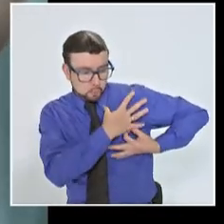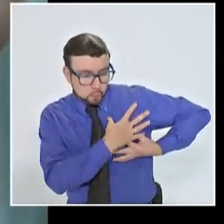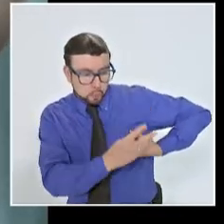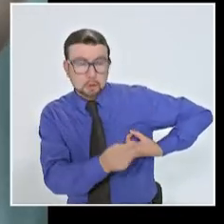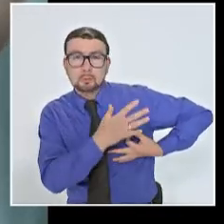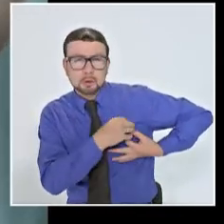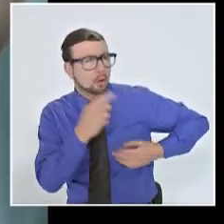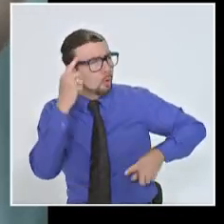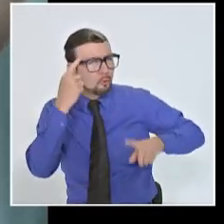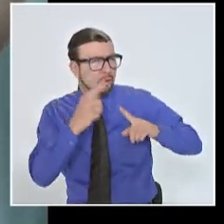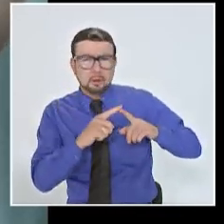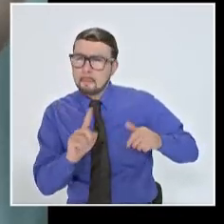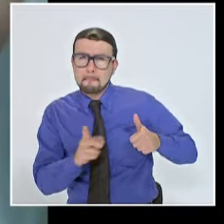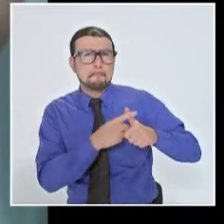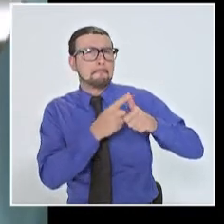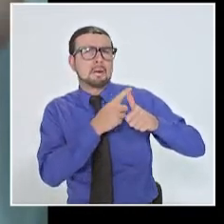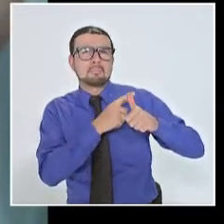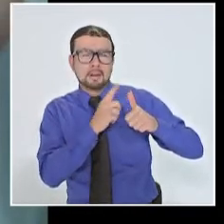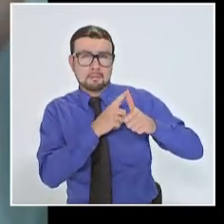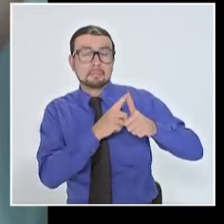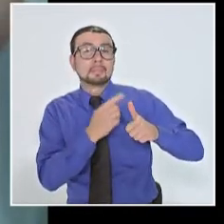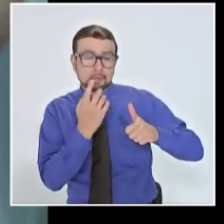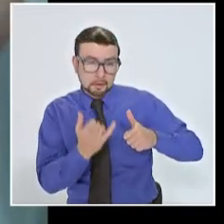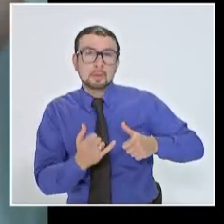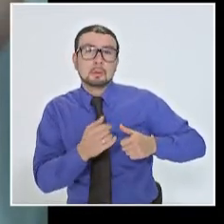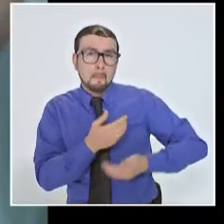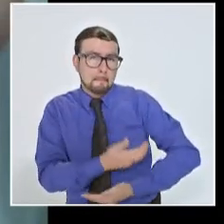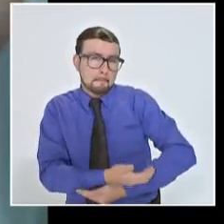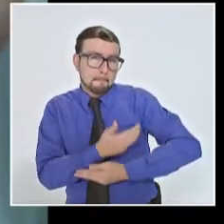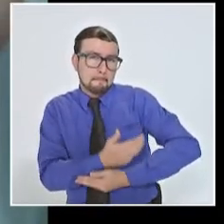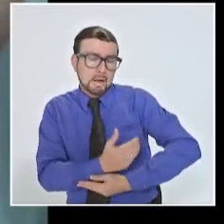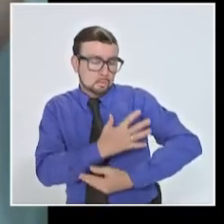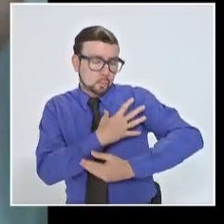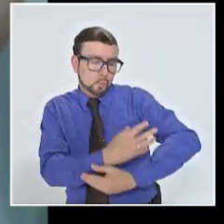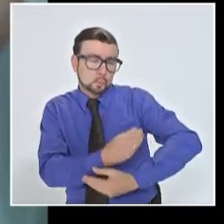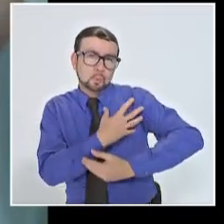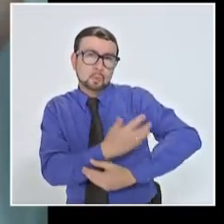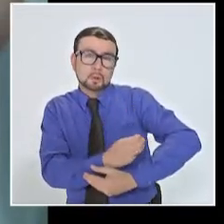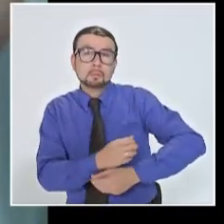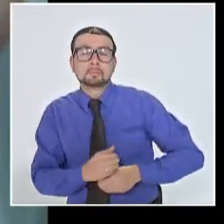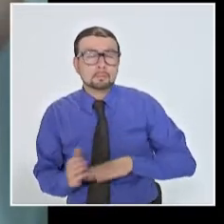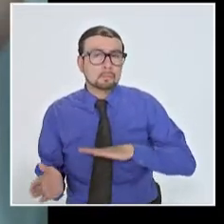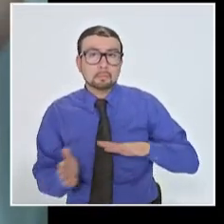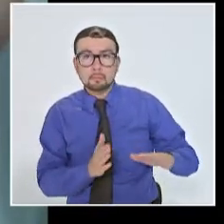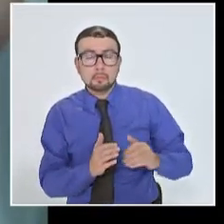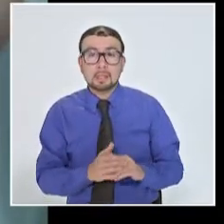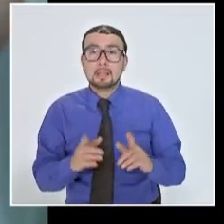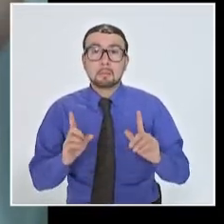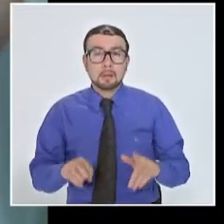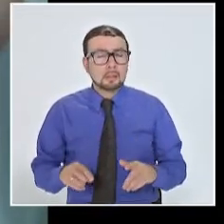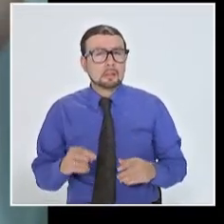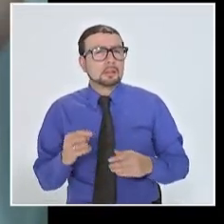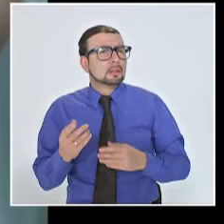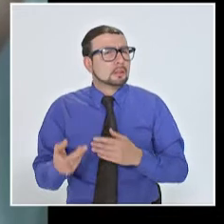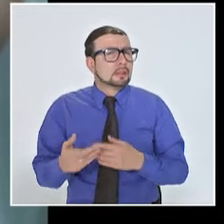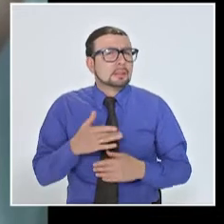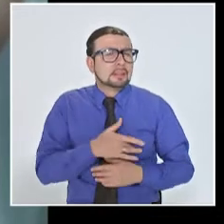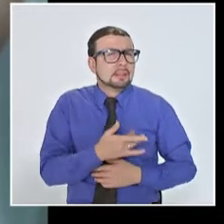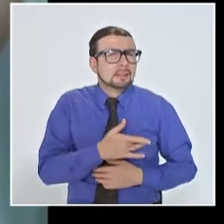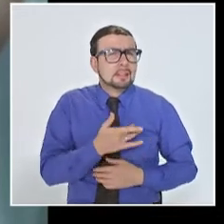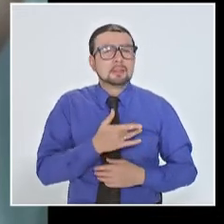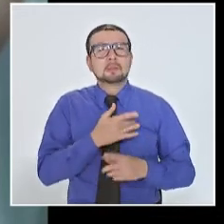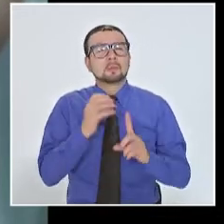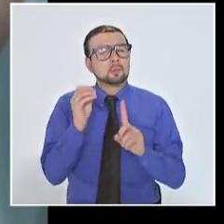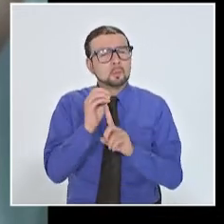mamaria. Existen otra serie de funciones como es la función erógena y por eso vemos que la mama